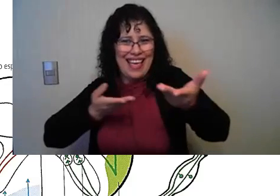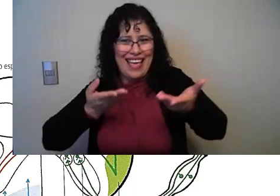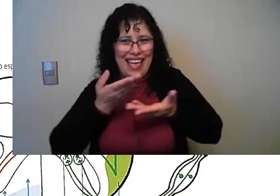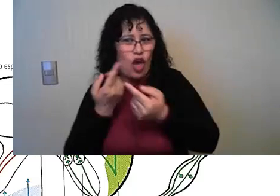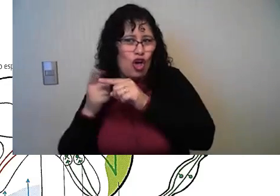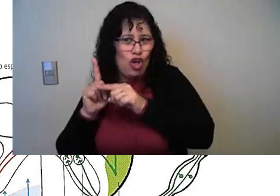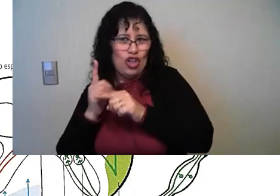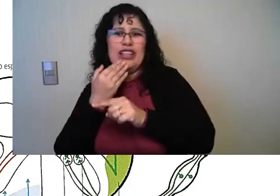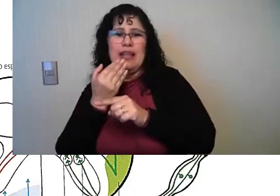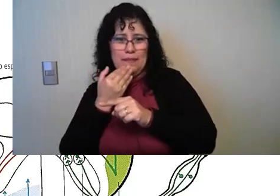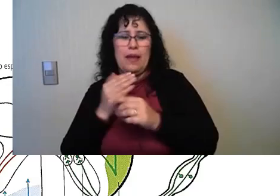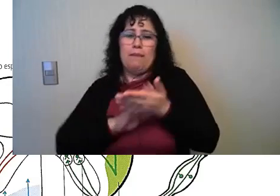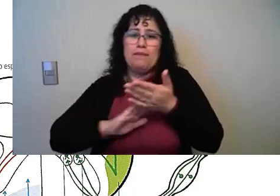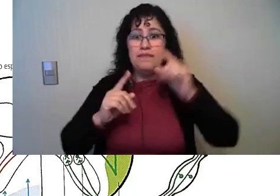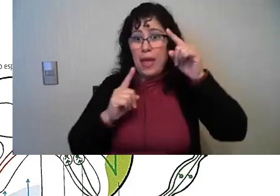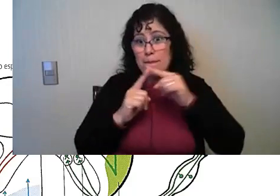El espinal,